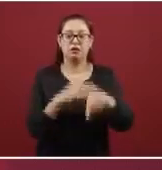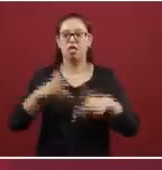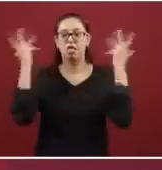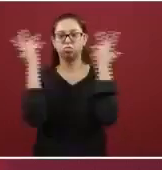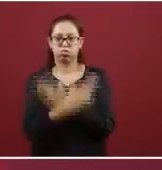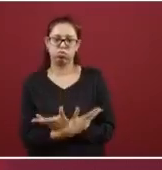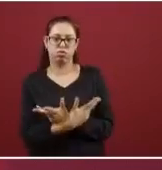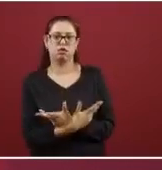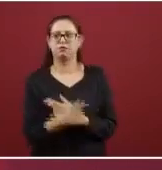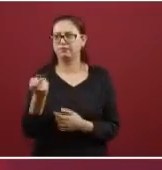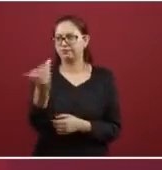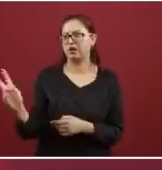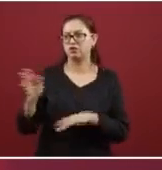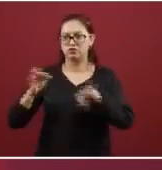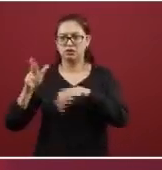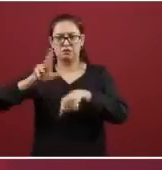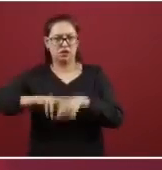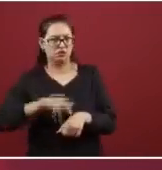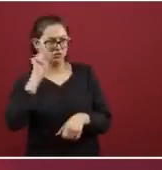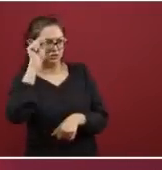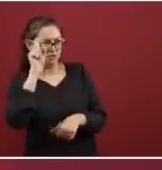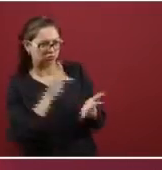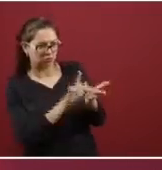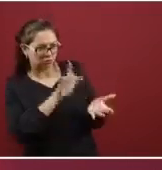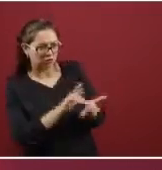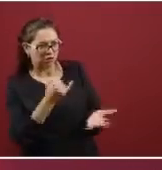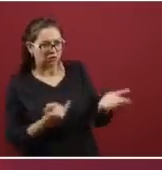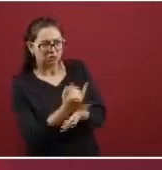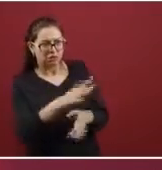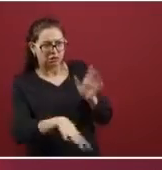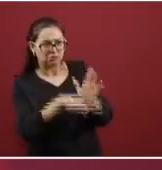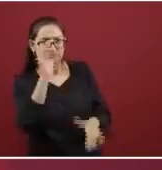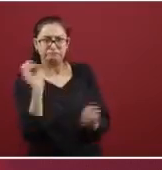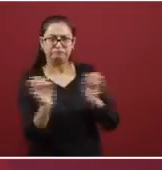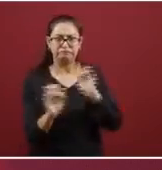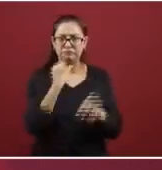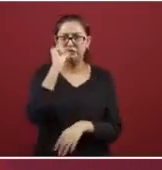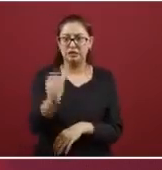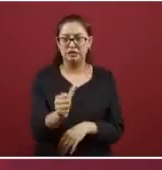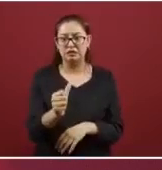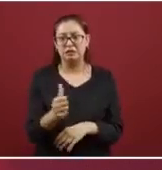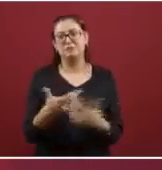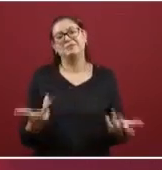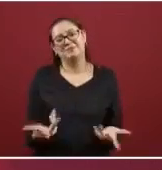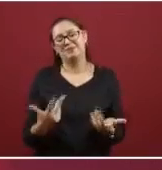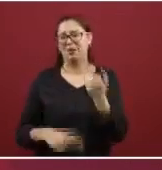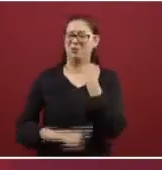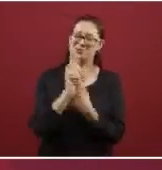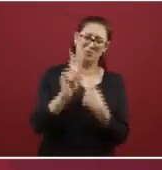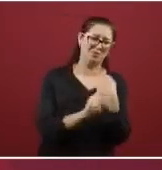elegían aceptar esos contratos ni esos sindicatos. Esto nos empezó a dar muchos dolores de cabeza,